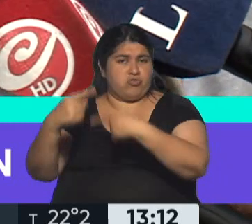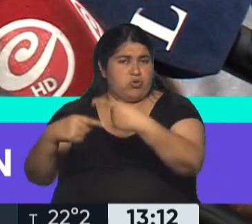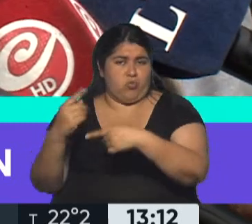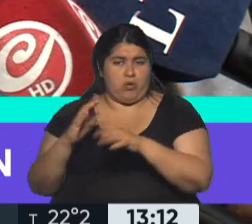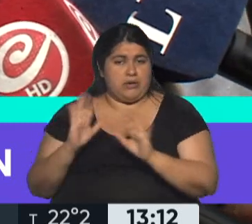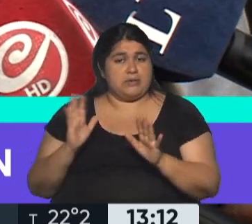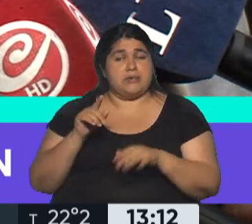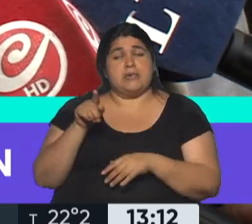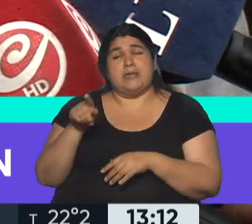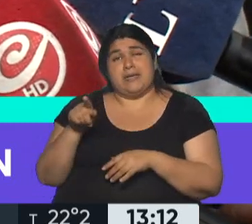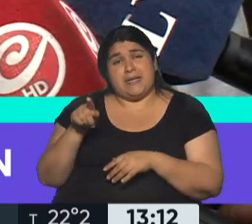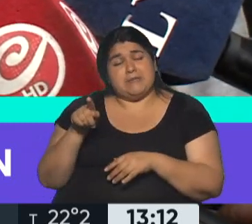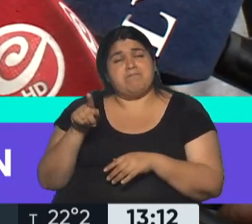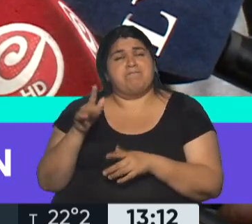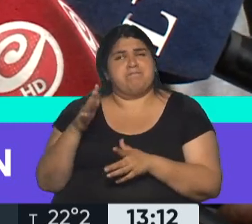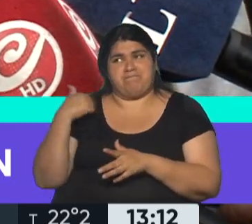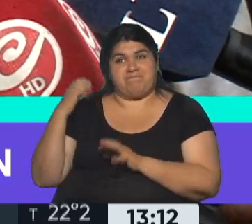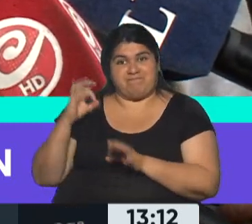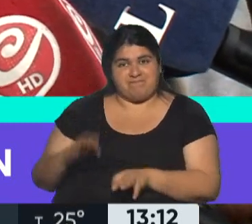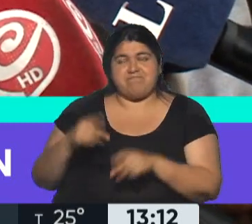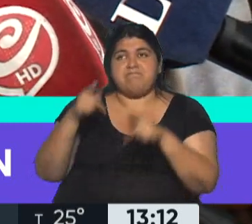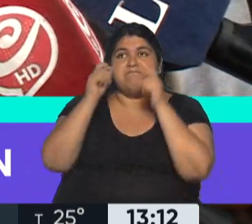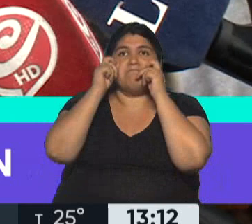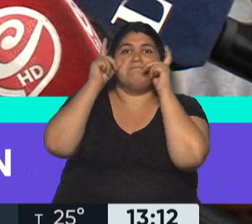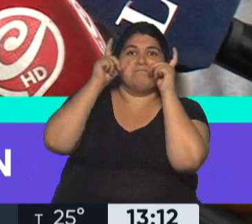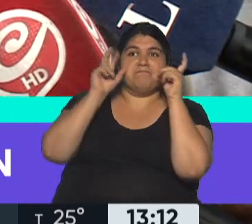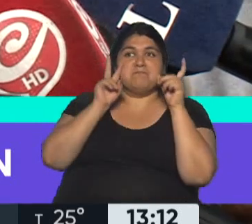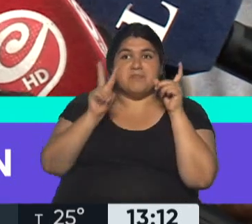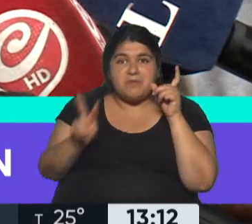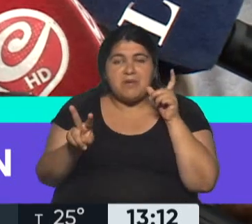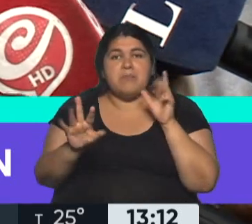él recién, nosotras llegamos y estaba con los ojos abiertos